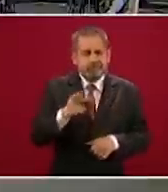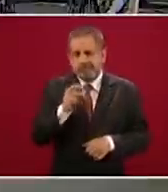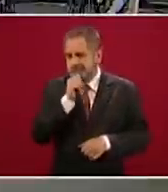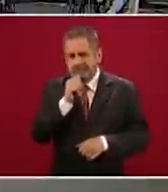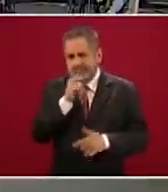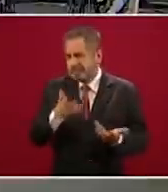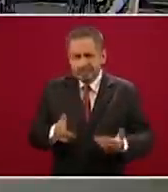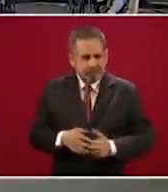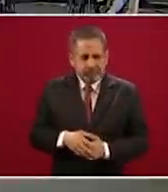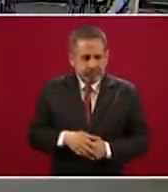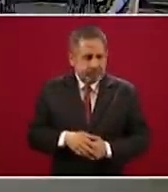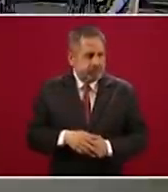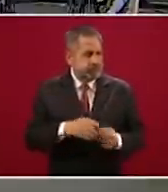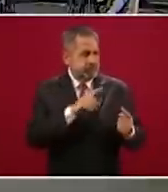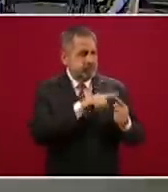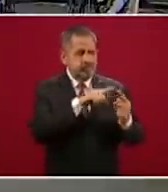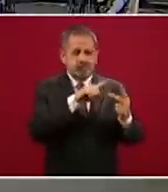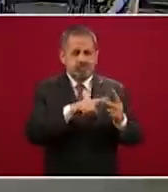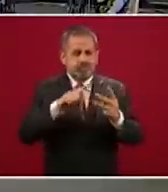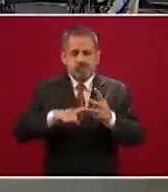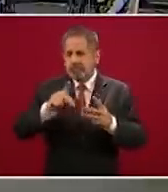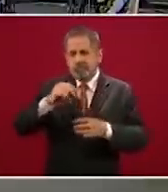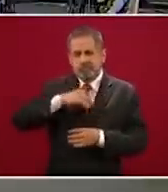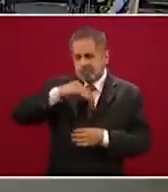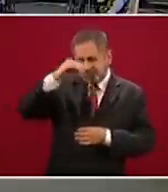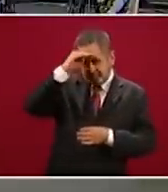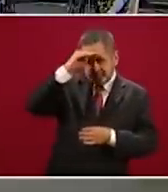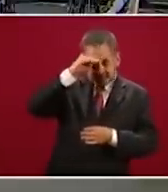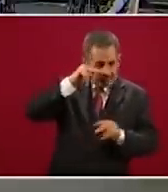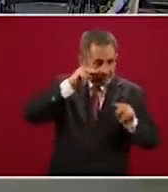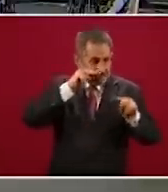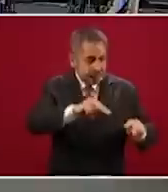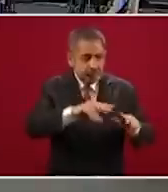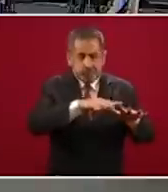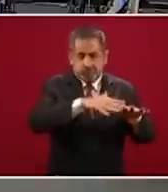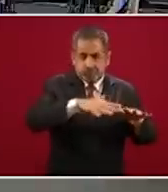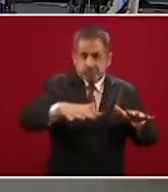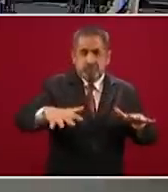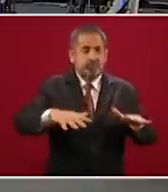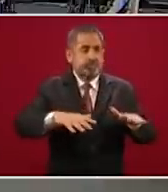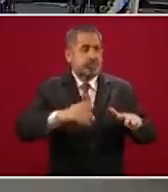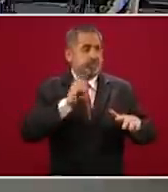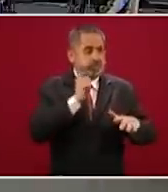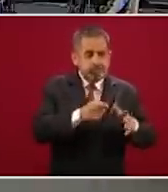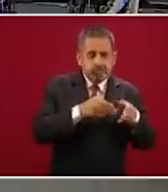tres anteriores transformaciones no se dio pie a una